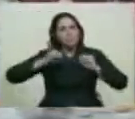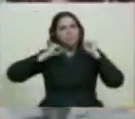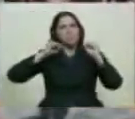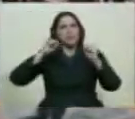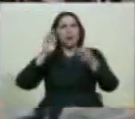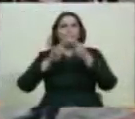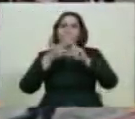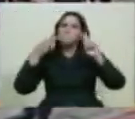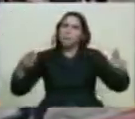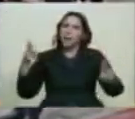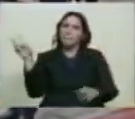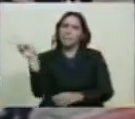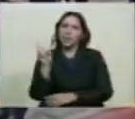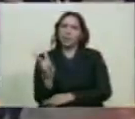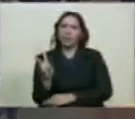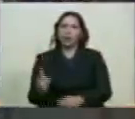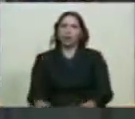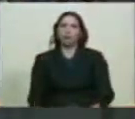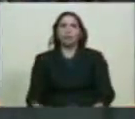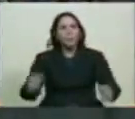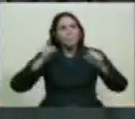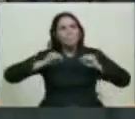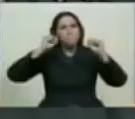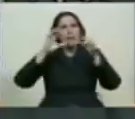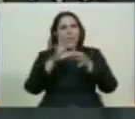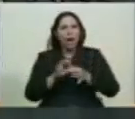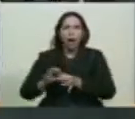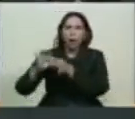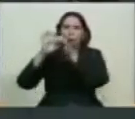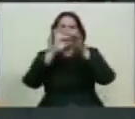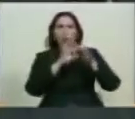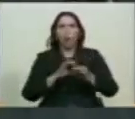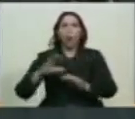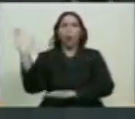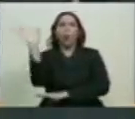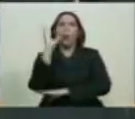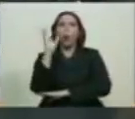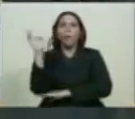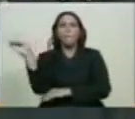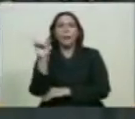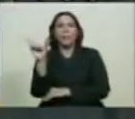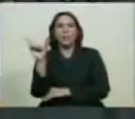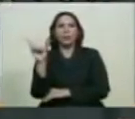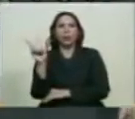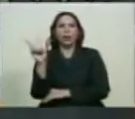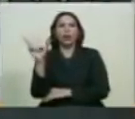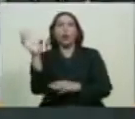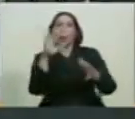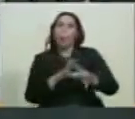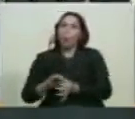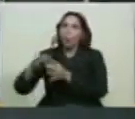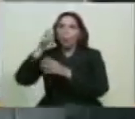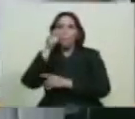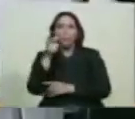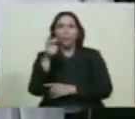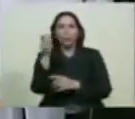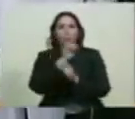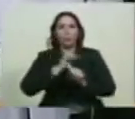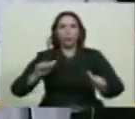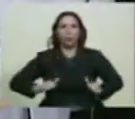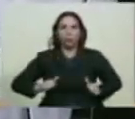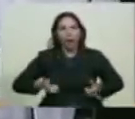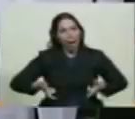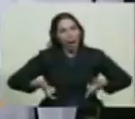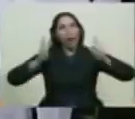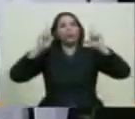de Venezuela! ¡Viva! ¡Que viva la unión entre Colombia y Venezuela! ¡Viva! ¡Que viva la unión cívico-militar! ¡Viva!